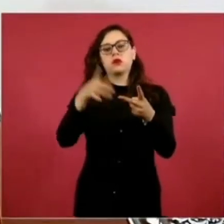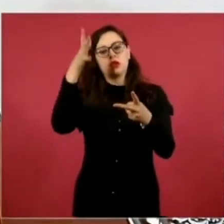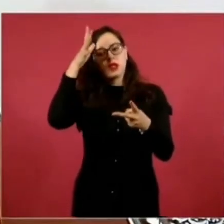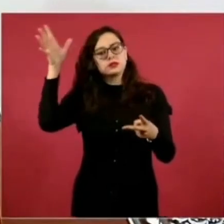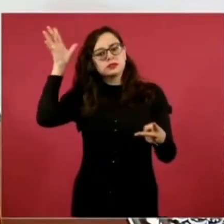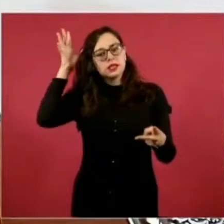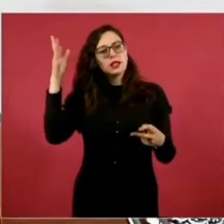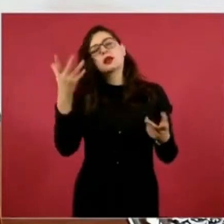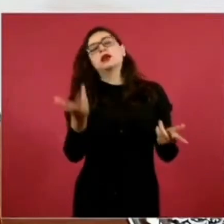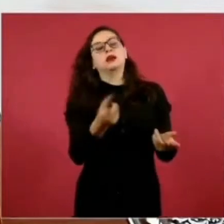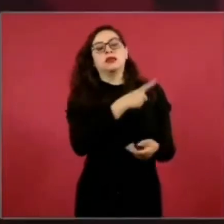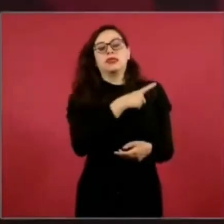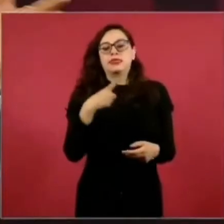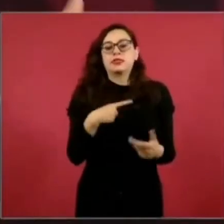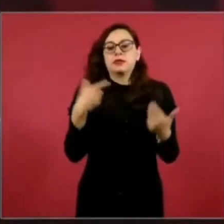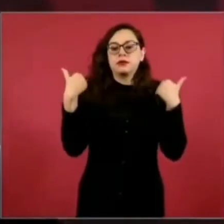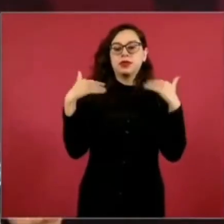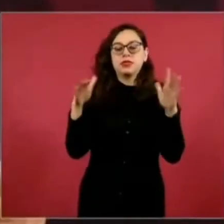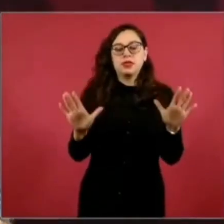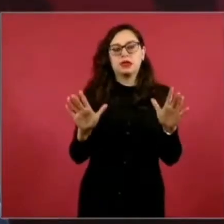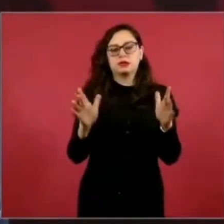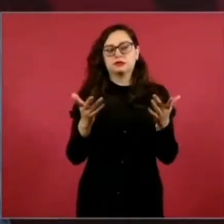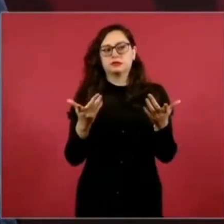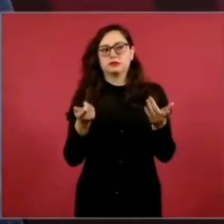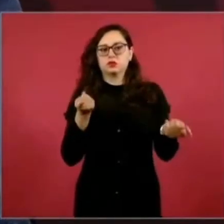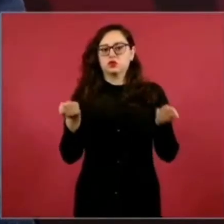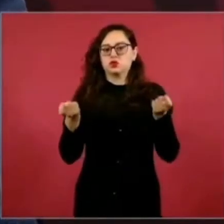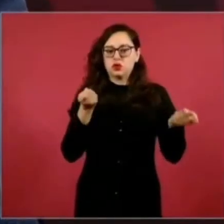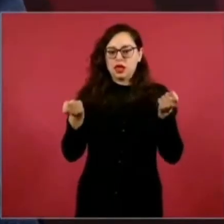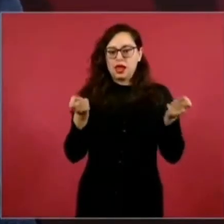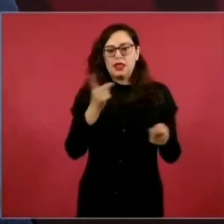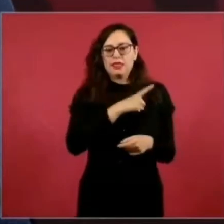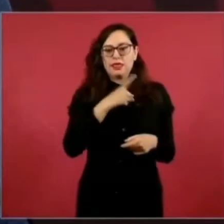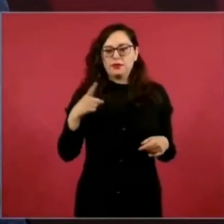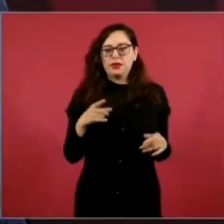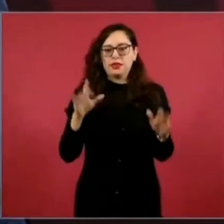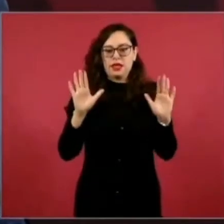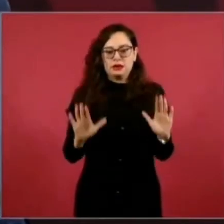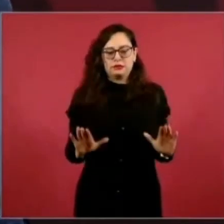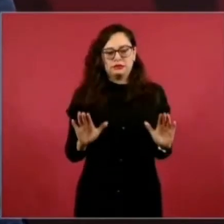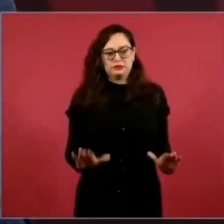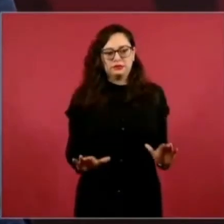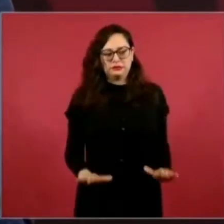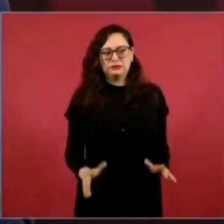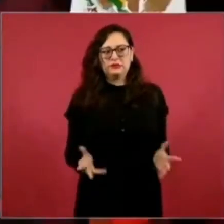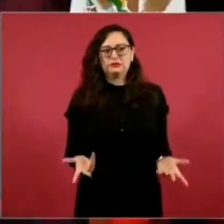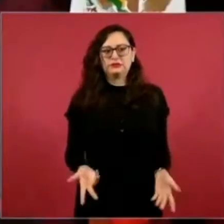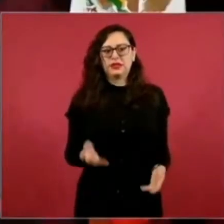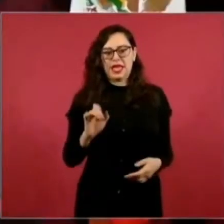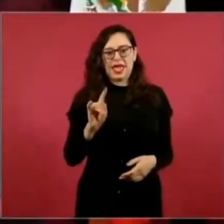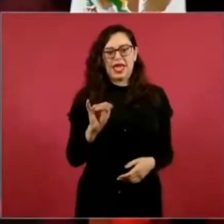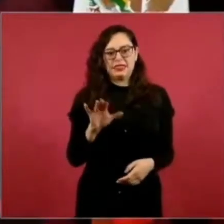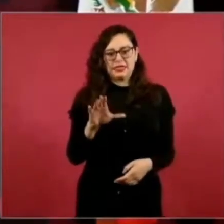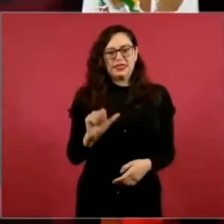Televisa porque ni modo que estén